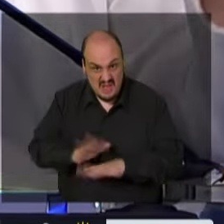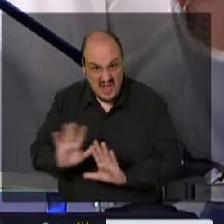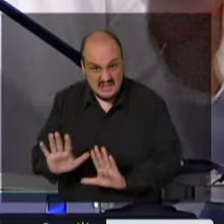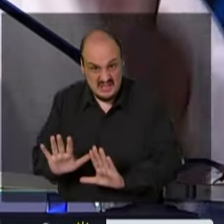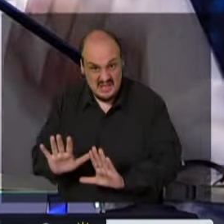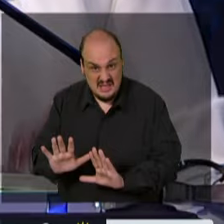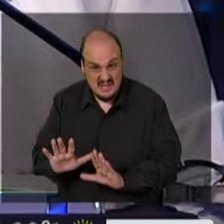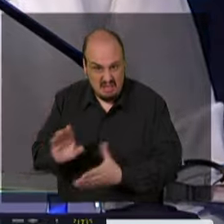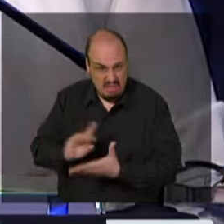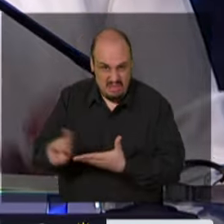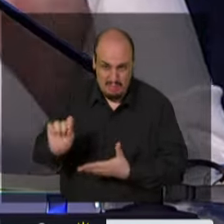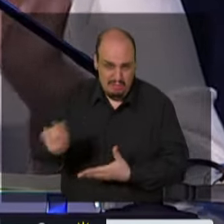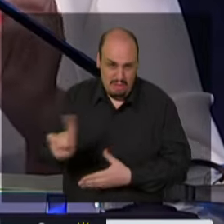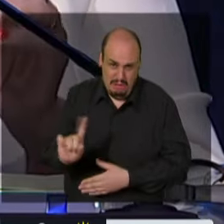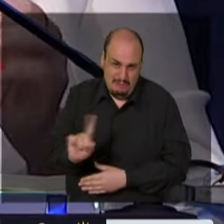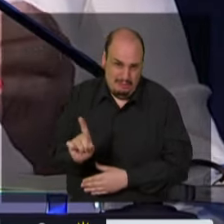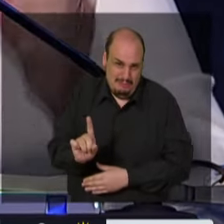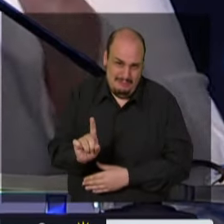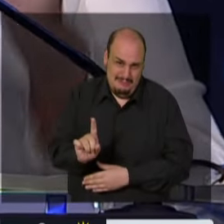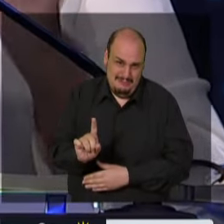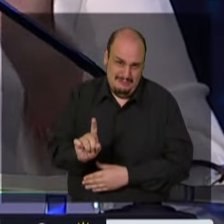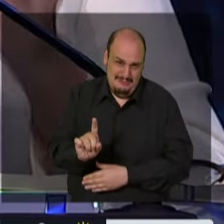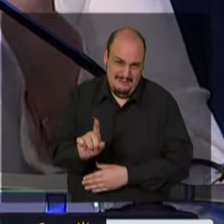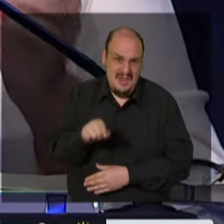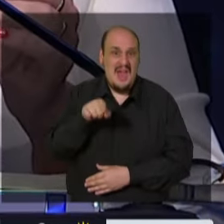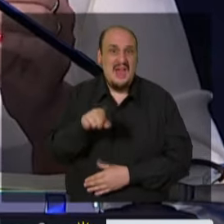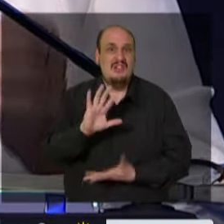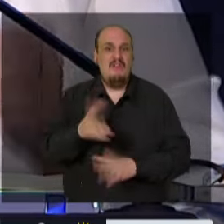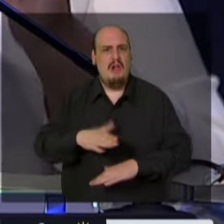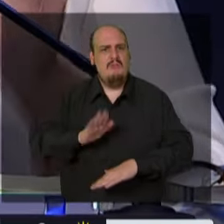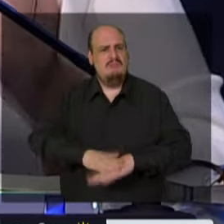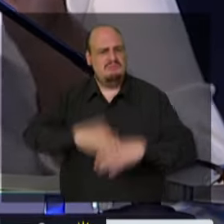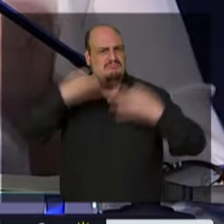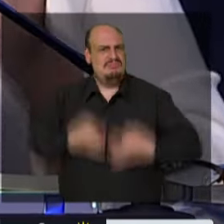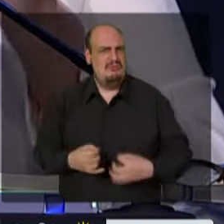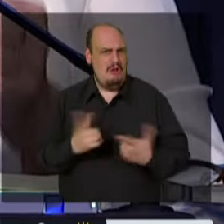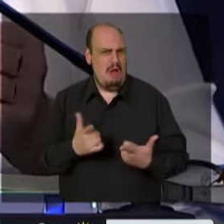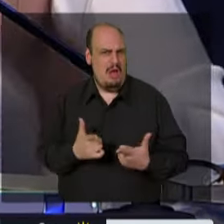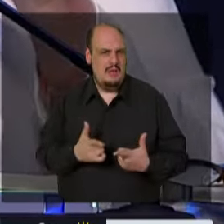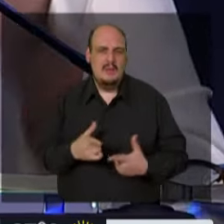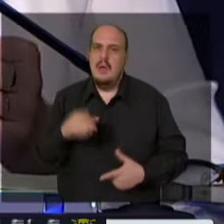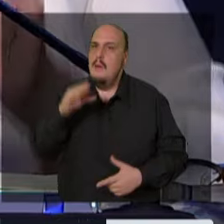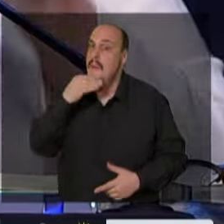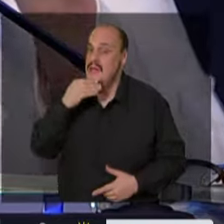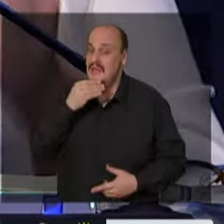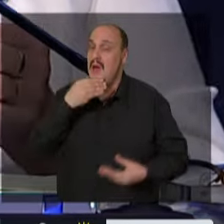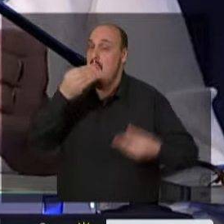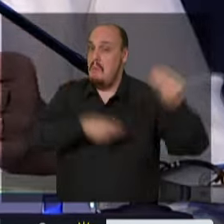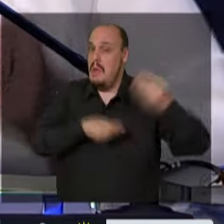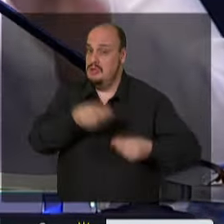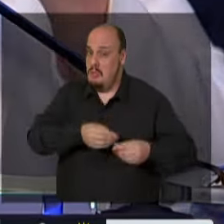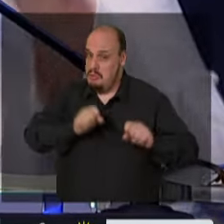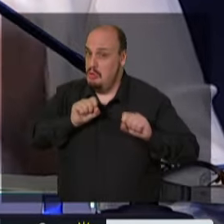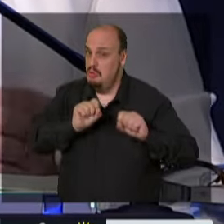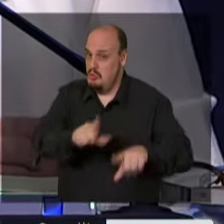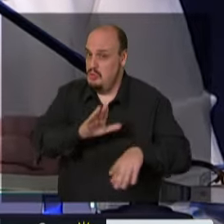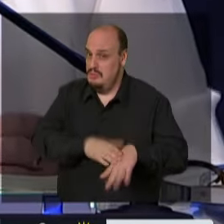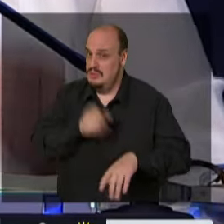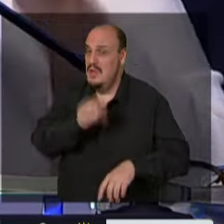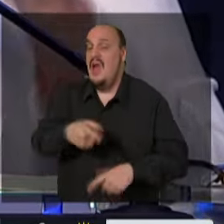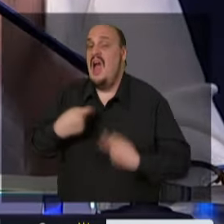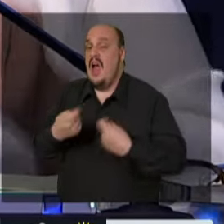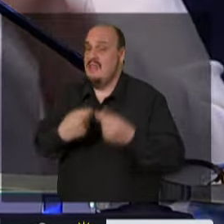los diputados. Eso es no hacerse cargo. Hacete cargo, Massa, que el presupuesto que presentaste es con